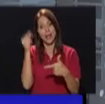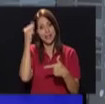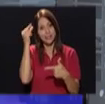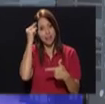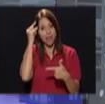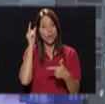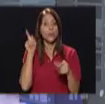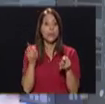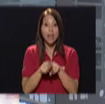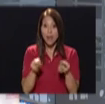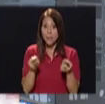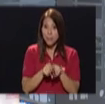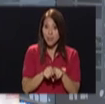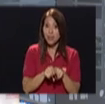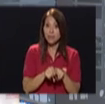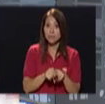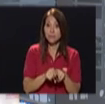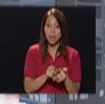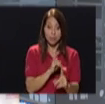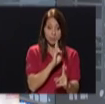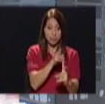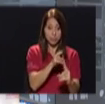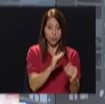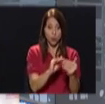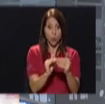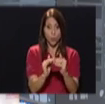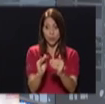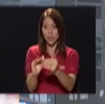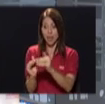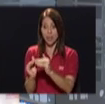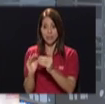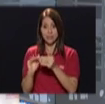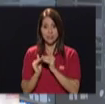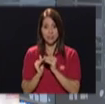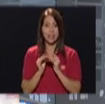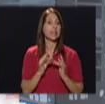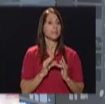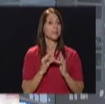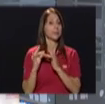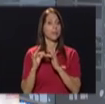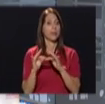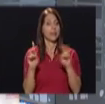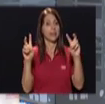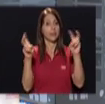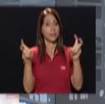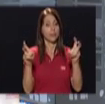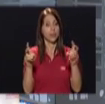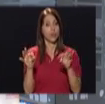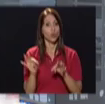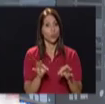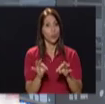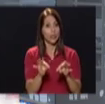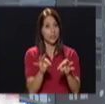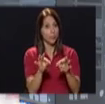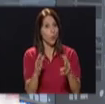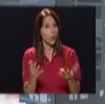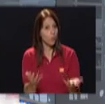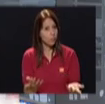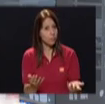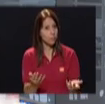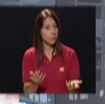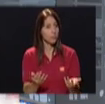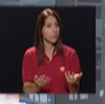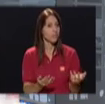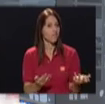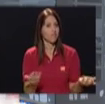la parte del Estado, pues también hay que involucrar a las comunidades y sobre todo al sector turismo.